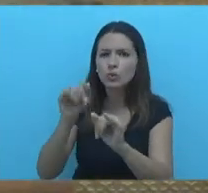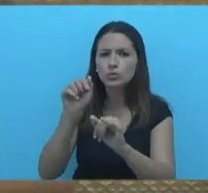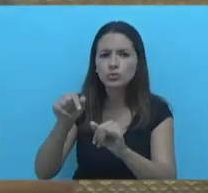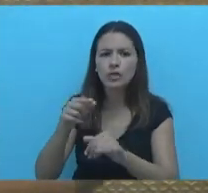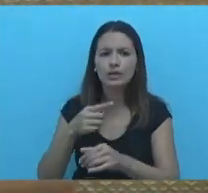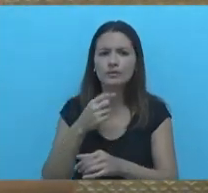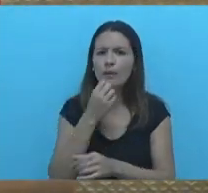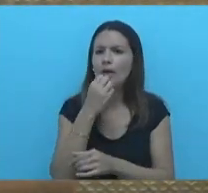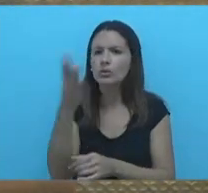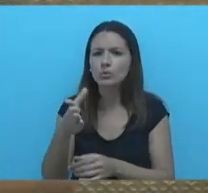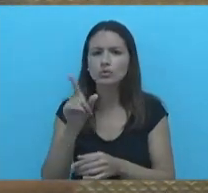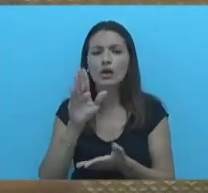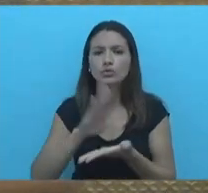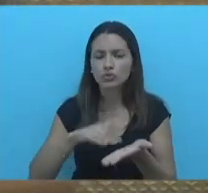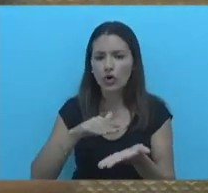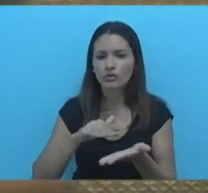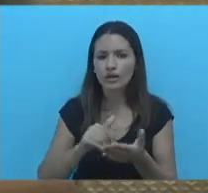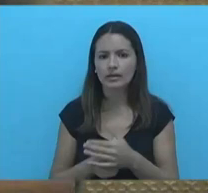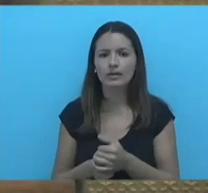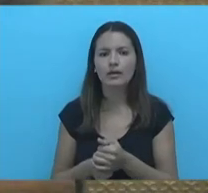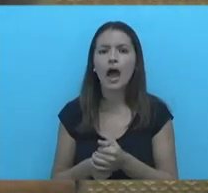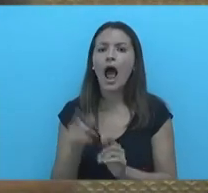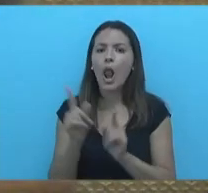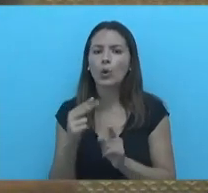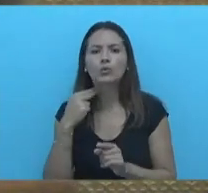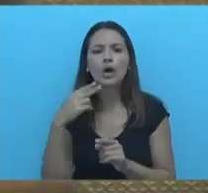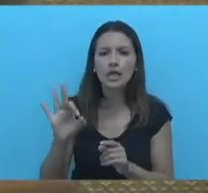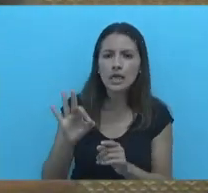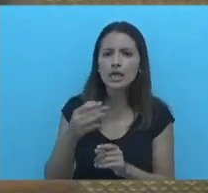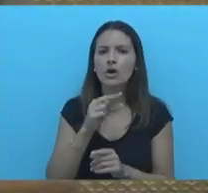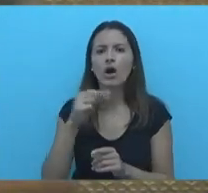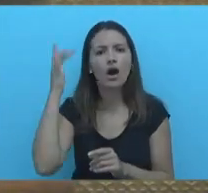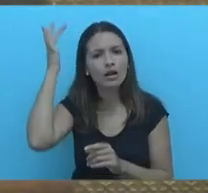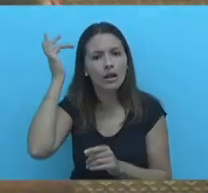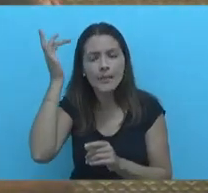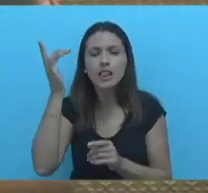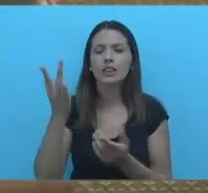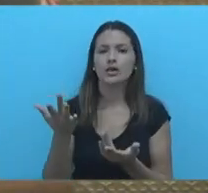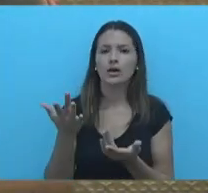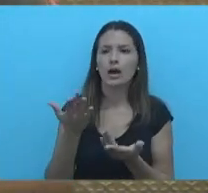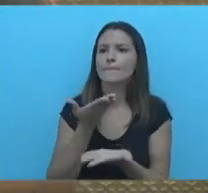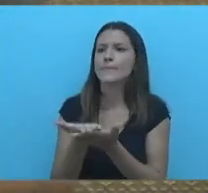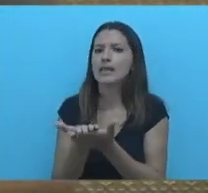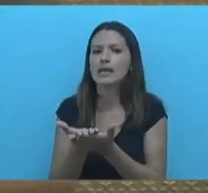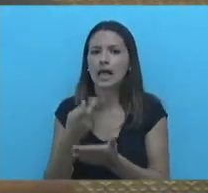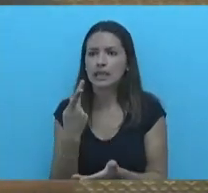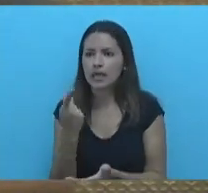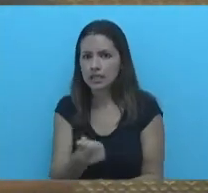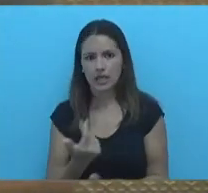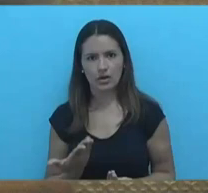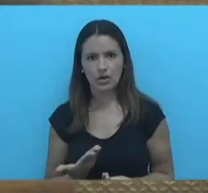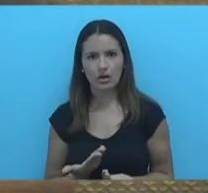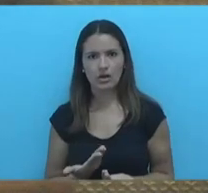de propiedad privada porque los hijos de los sacerdotes, los hijos de los monjes reclamaban el dinero.